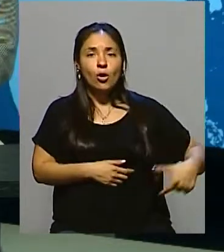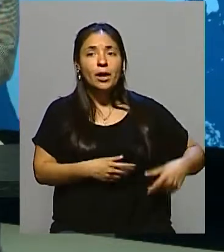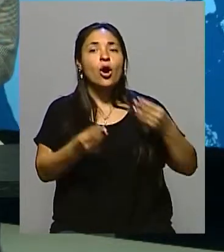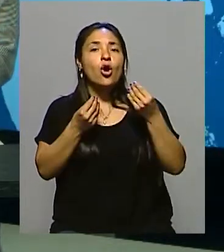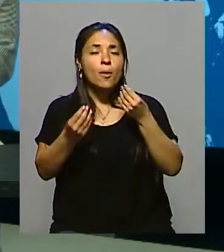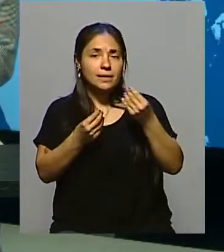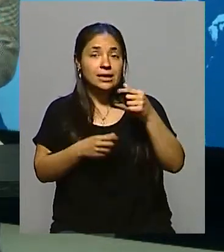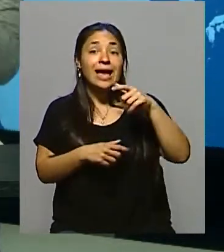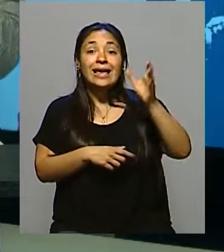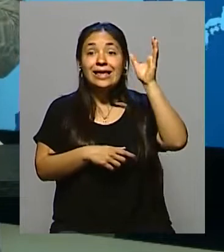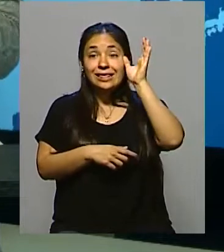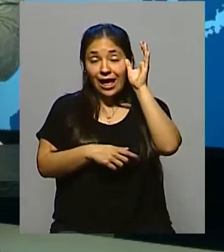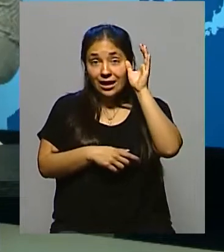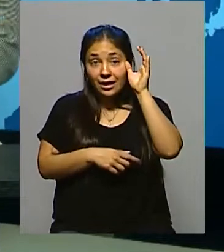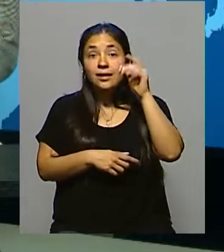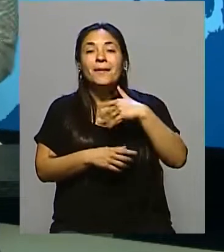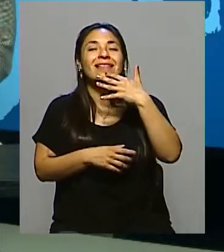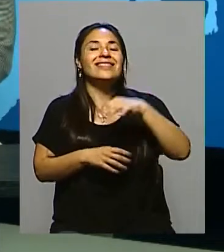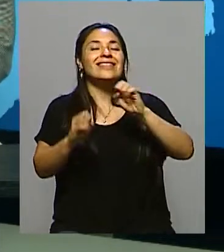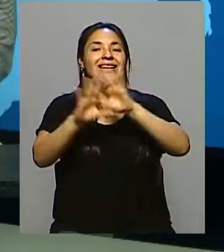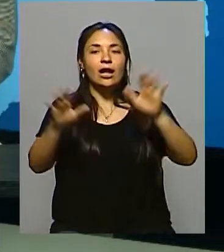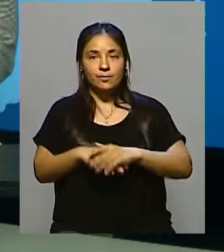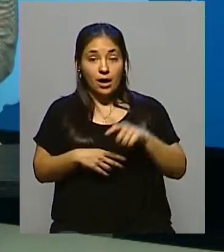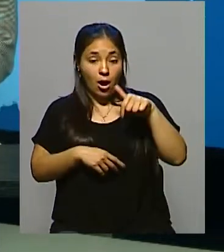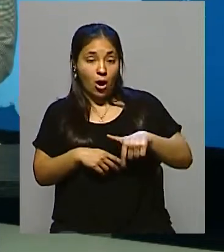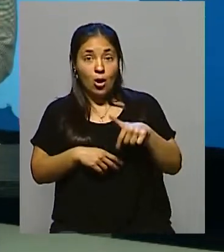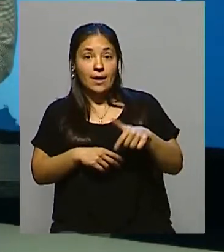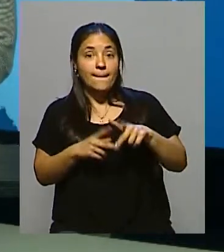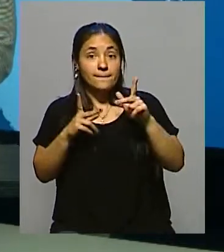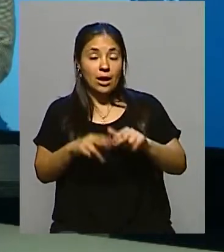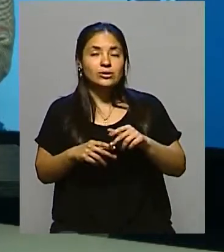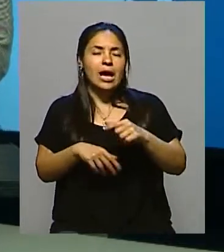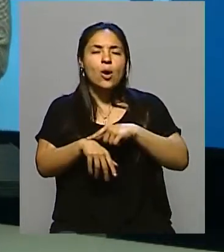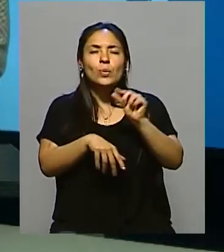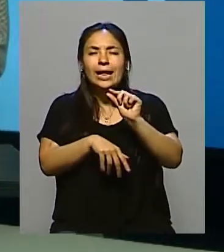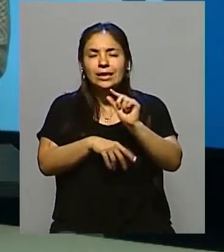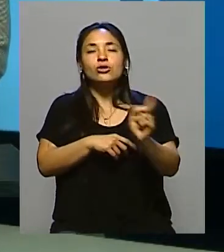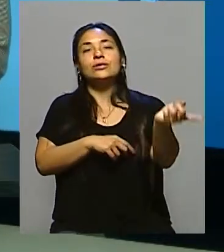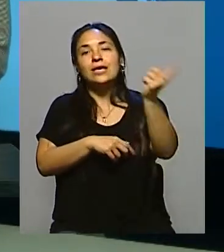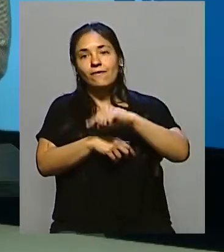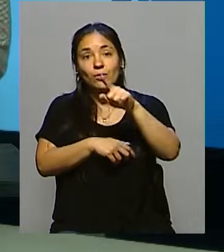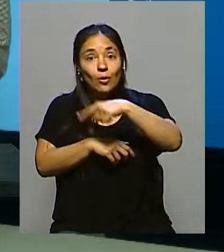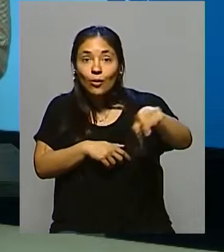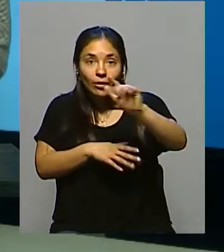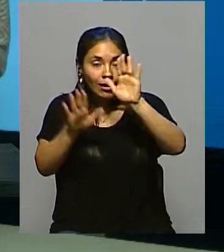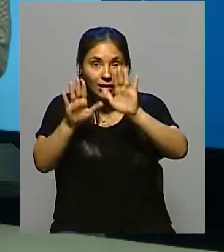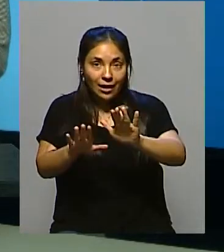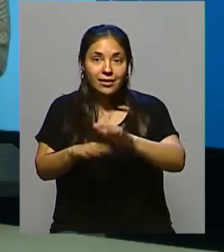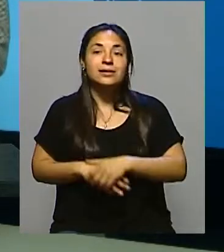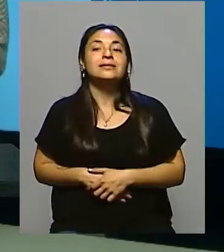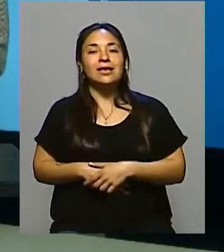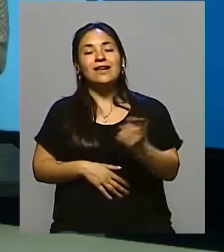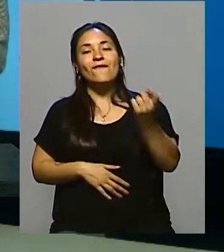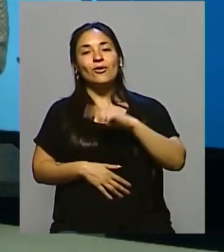para entenderlo un poco mejor, pero eso lo vamos a hacer después de esta pausa que va a durar apenas unos segundos. Así es que les pedimos que se quede ahí del otro lado, que